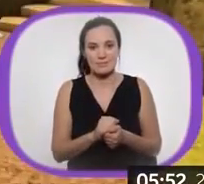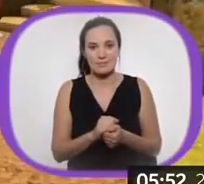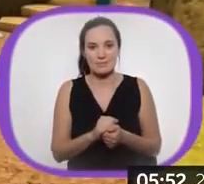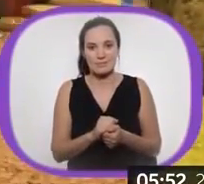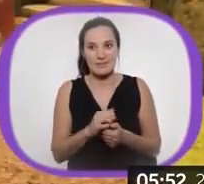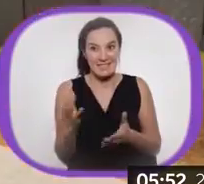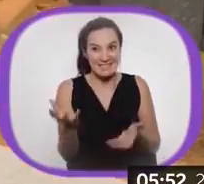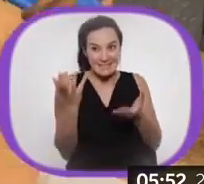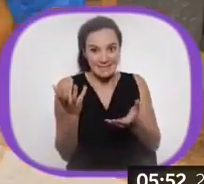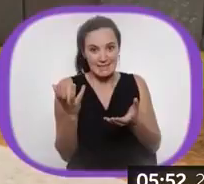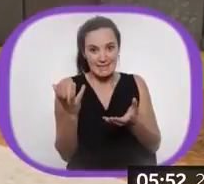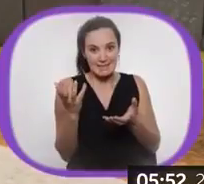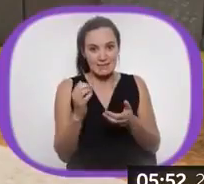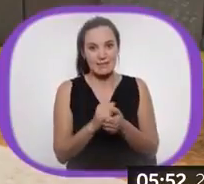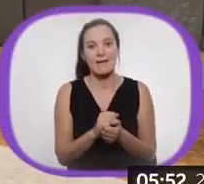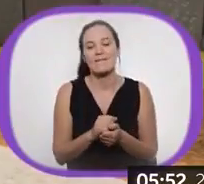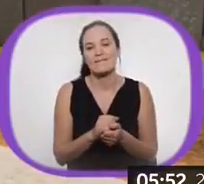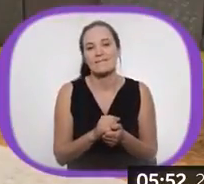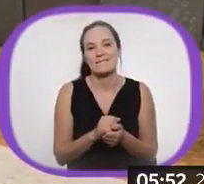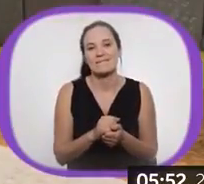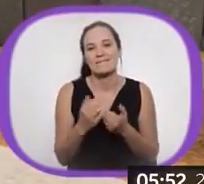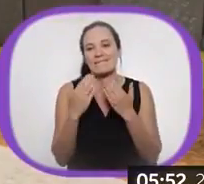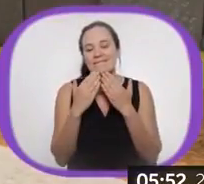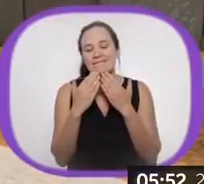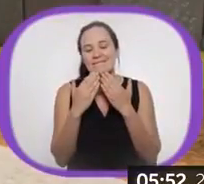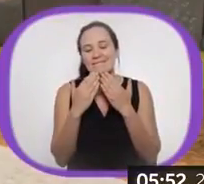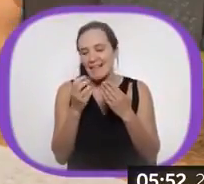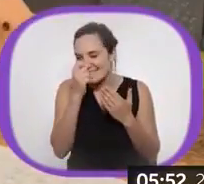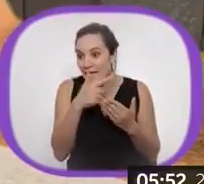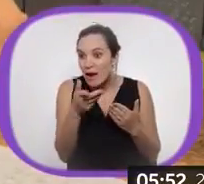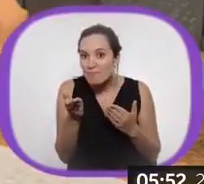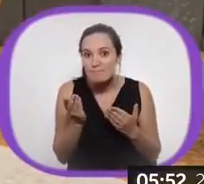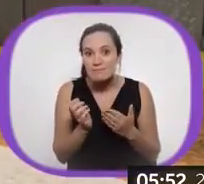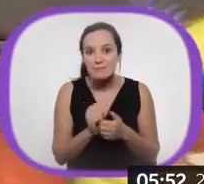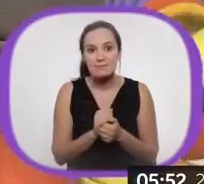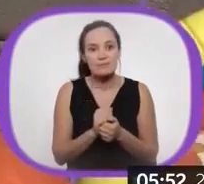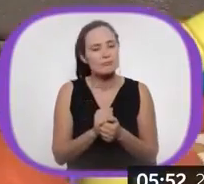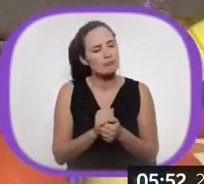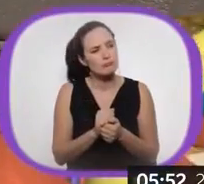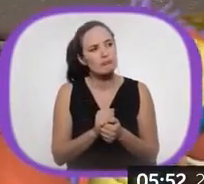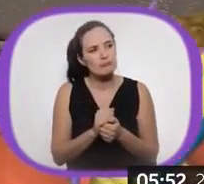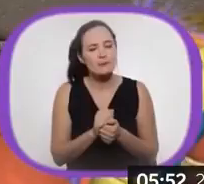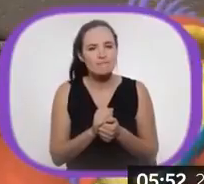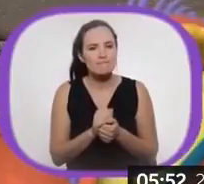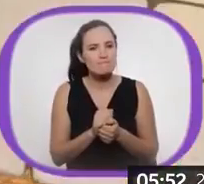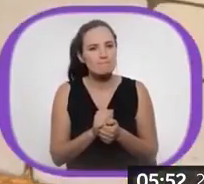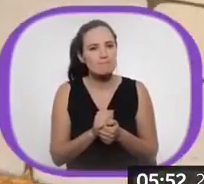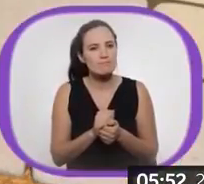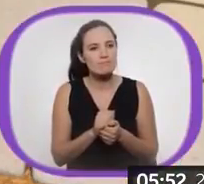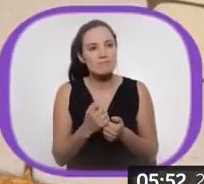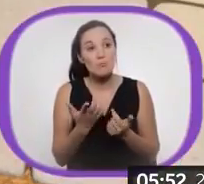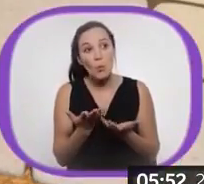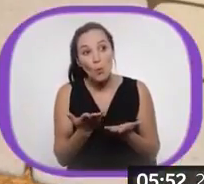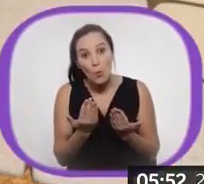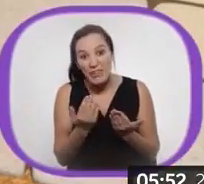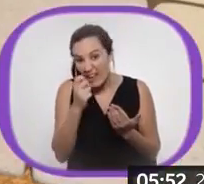¡Te tengo! ¡Oh, Galahad! ¡Eso sí fue muy rápido! ¿Sabes, Mike? Tal vez no es necesario ir